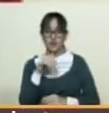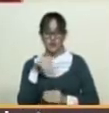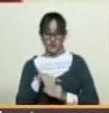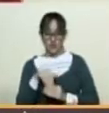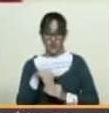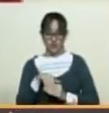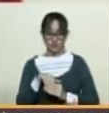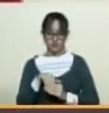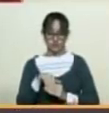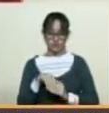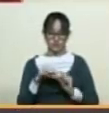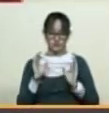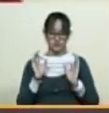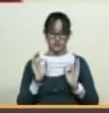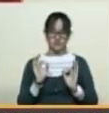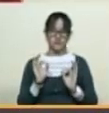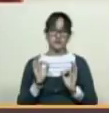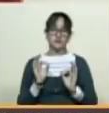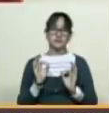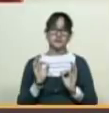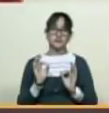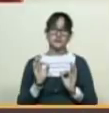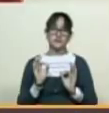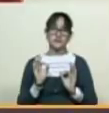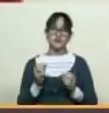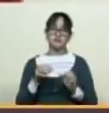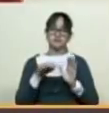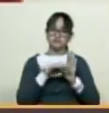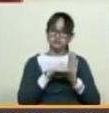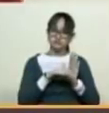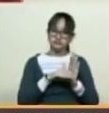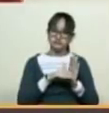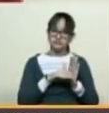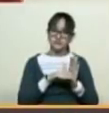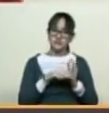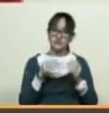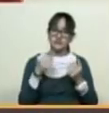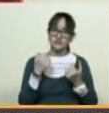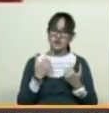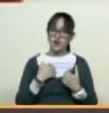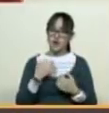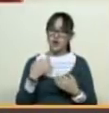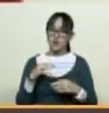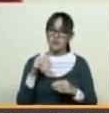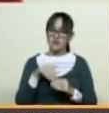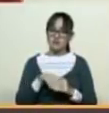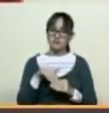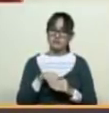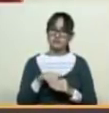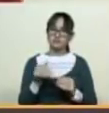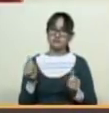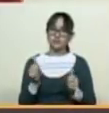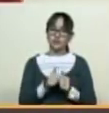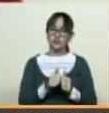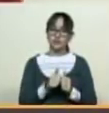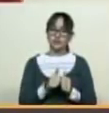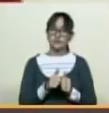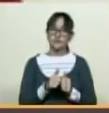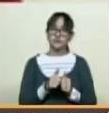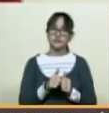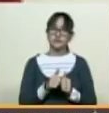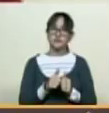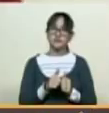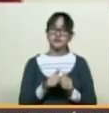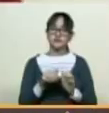del voto, y en este sentido ratificamos las condiciones para el ejercicio del voto con acompañante que ha regido desde